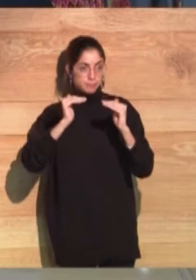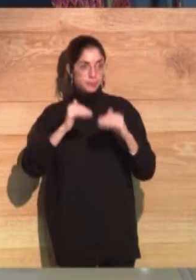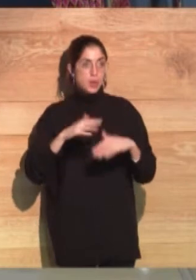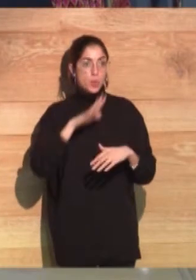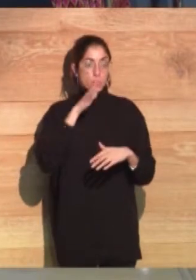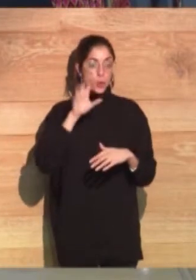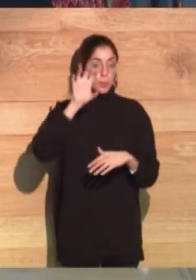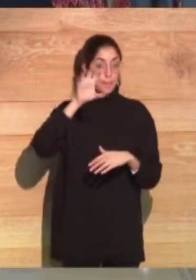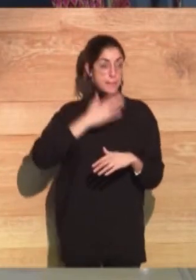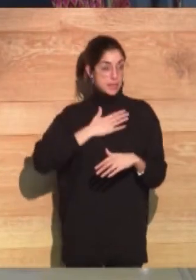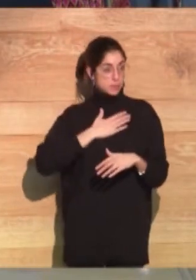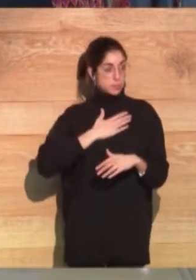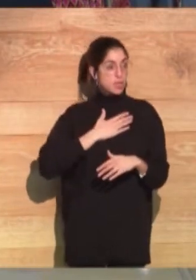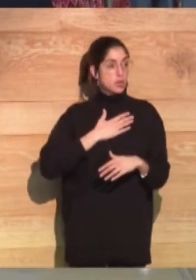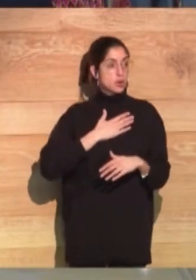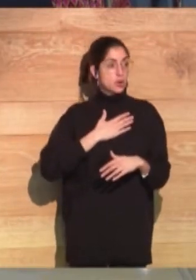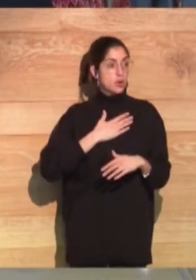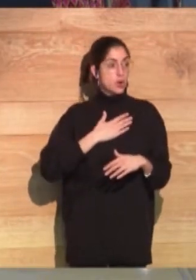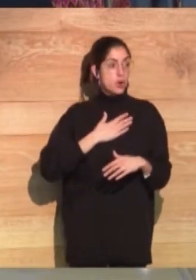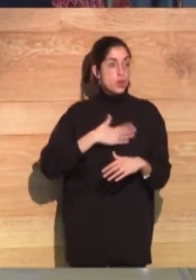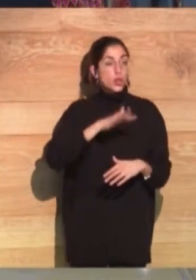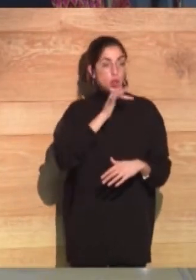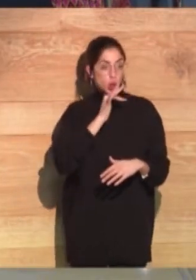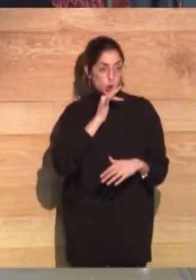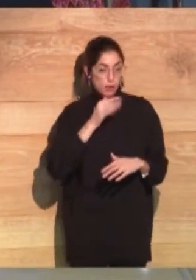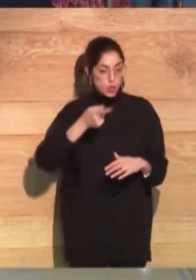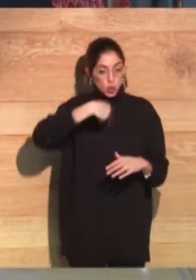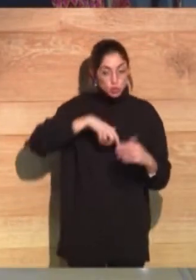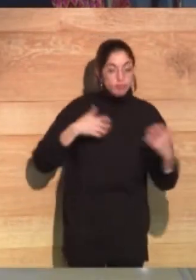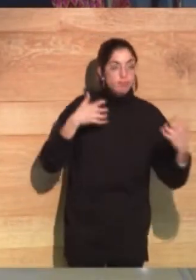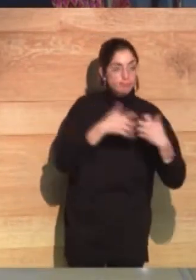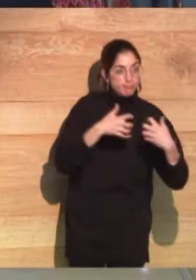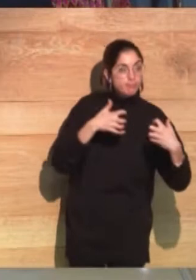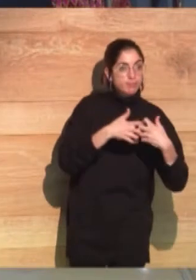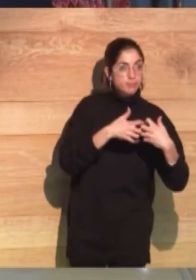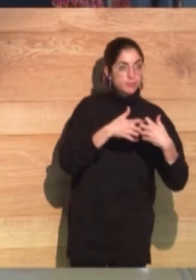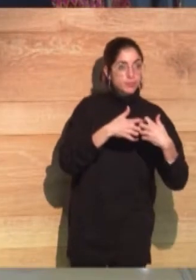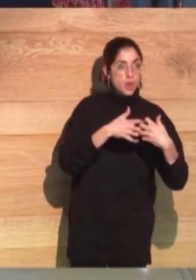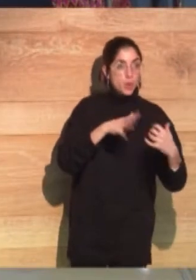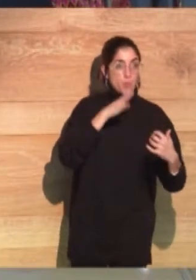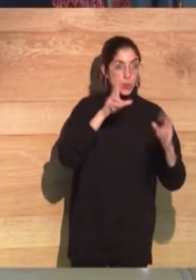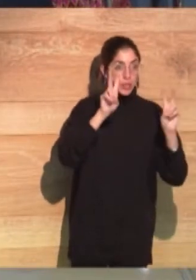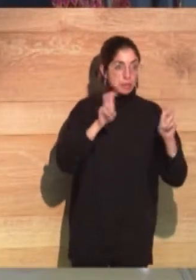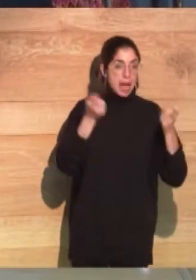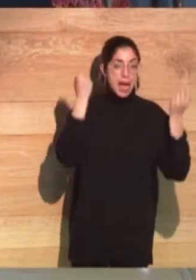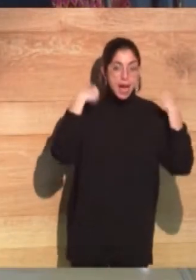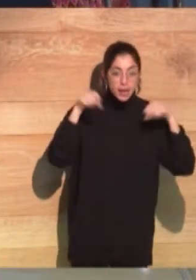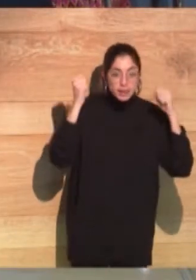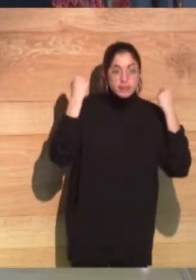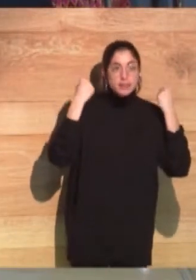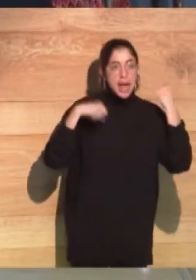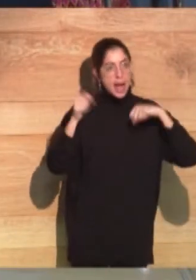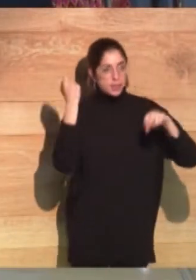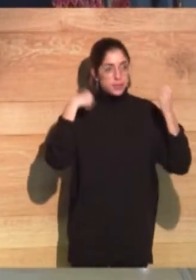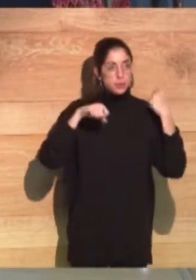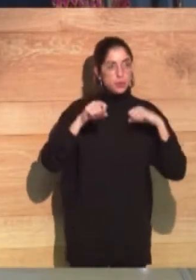todavía seguimos lidiando, debido a la actitud y la mentalidad